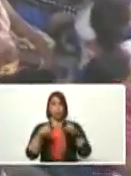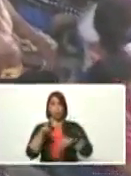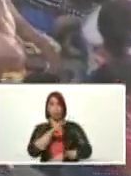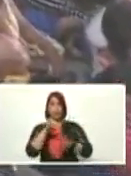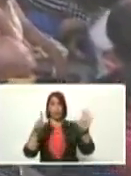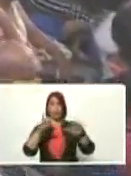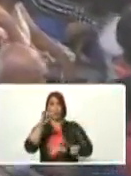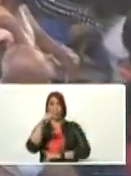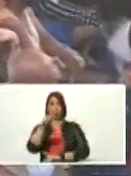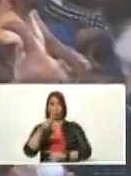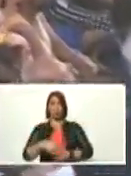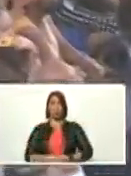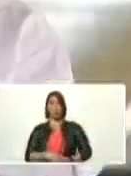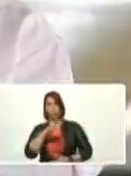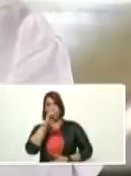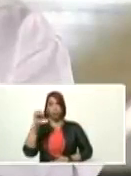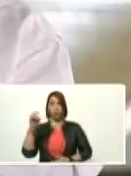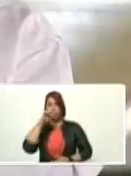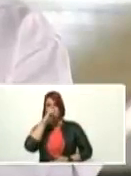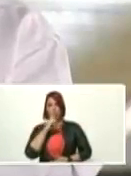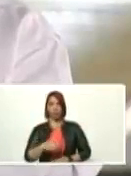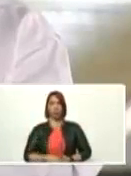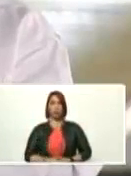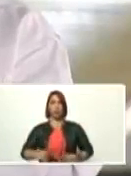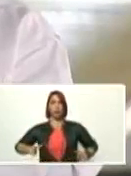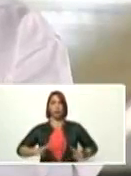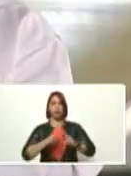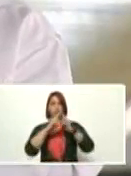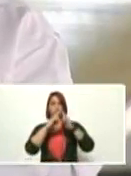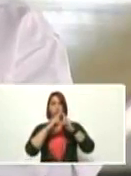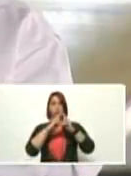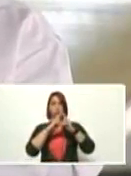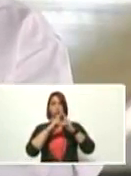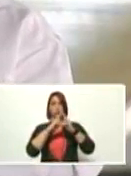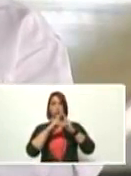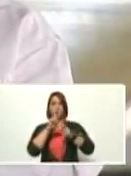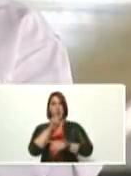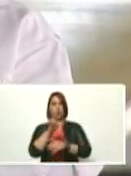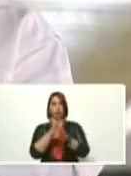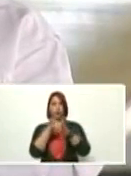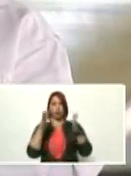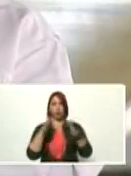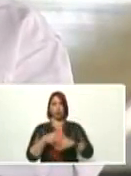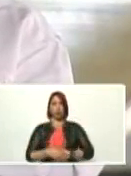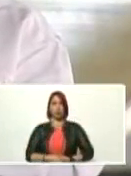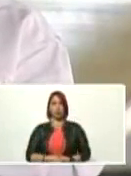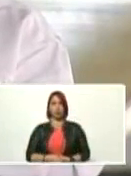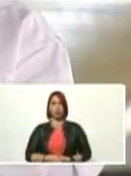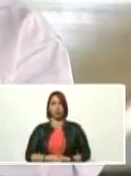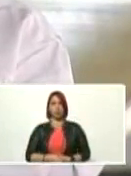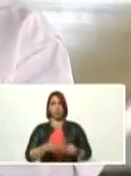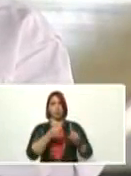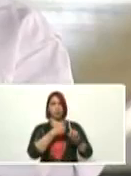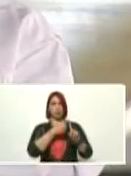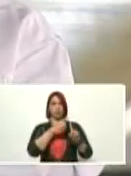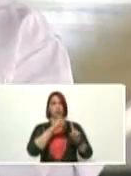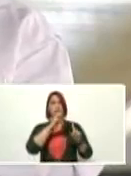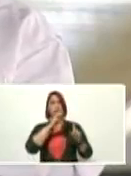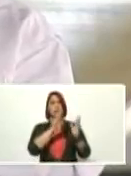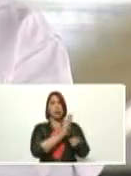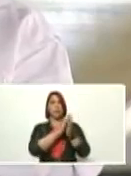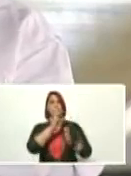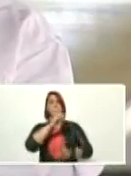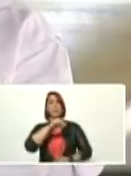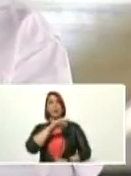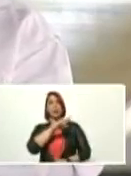de julio los 200 años del encuentro entre dos gigantes, José de San Martín